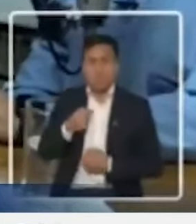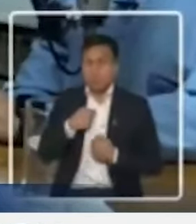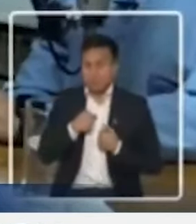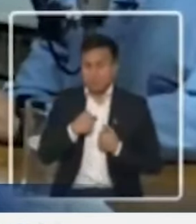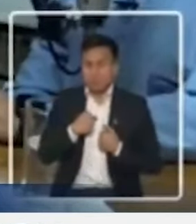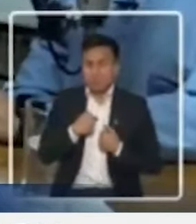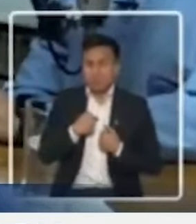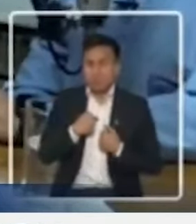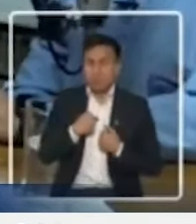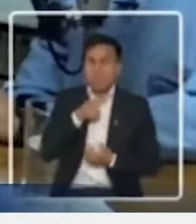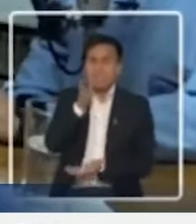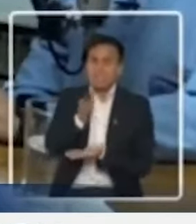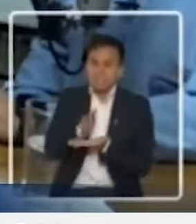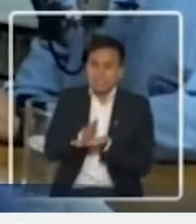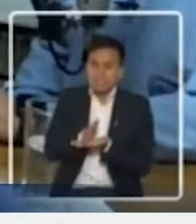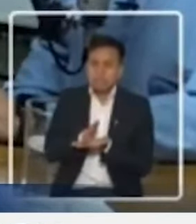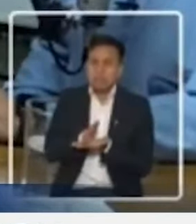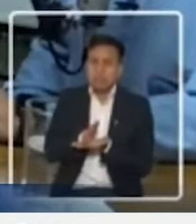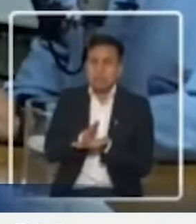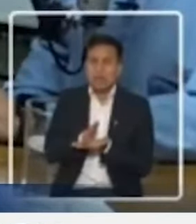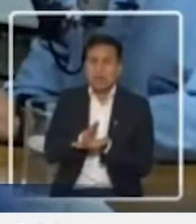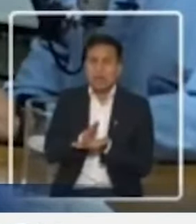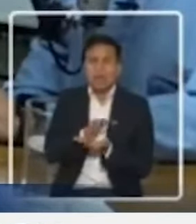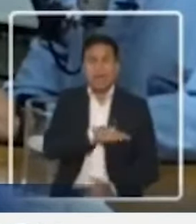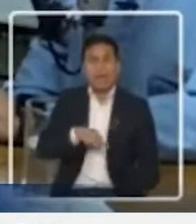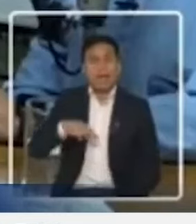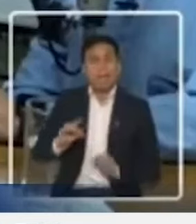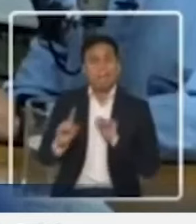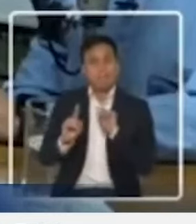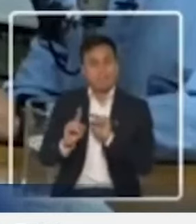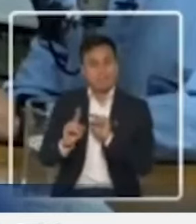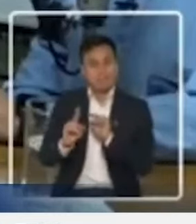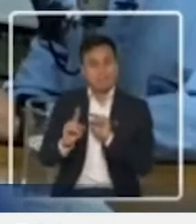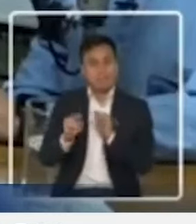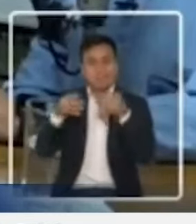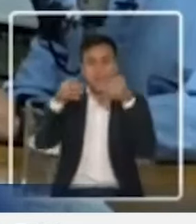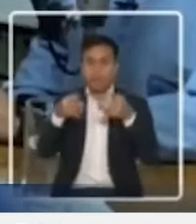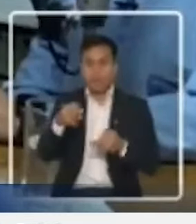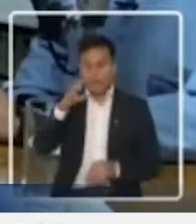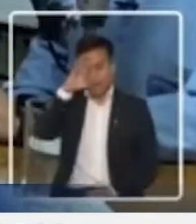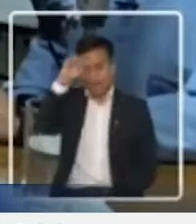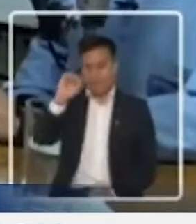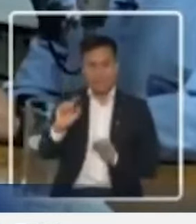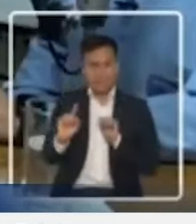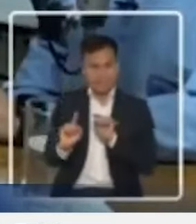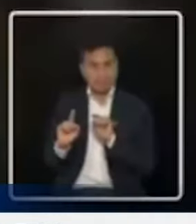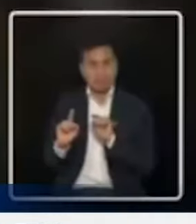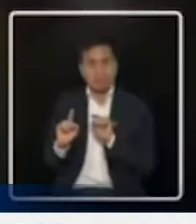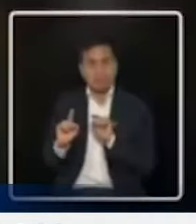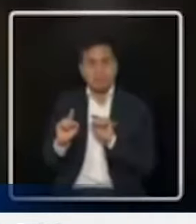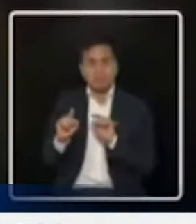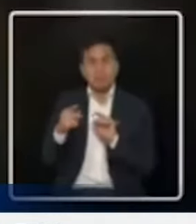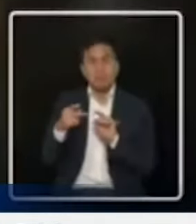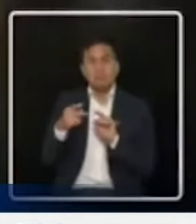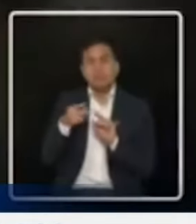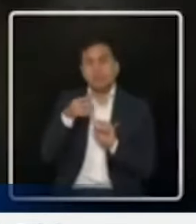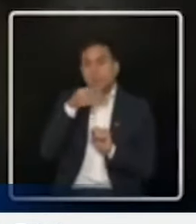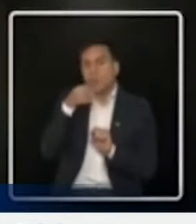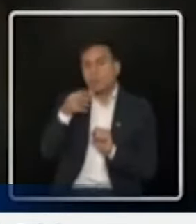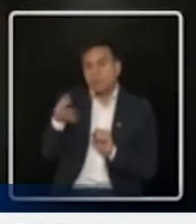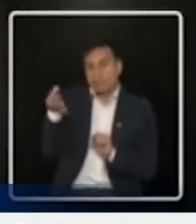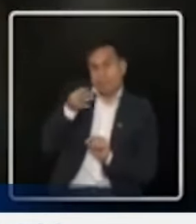Yo le exijo a la ministra de Seguridad de Argentina, en donde está el segundo comentario